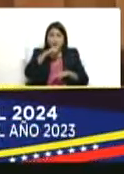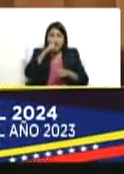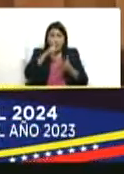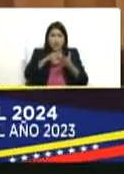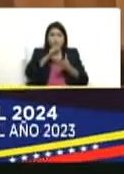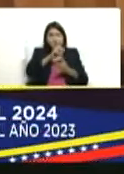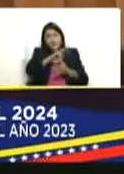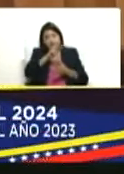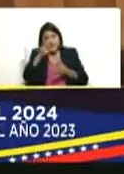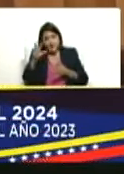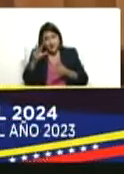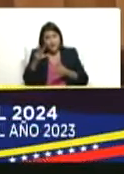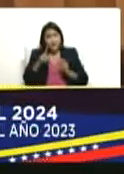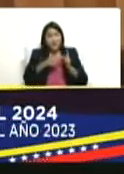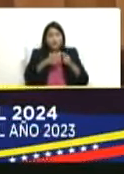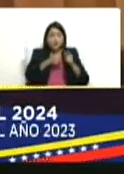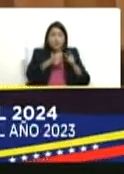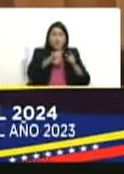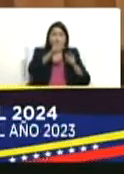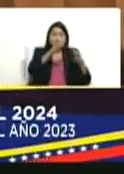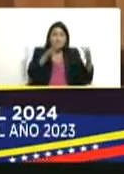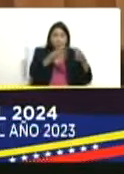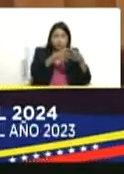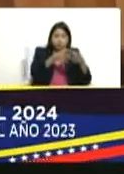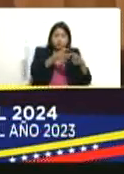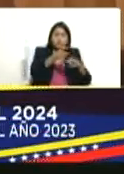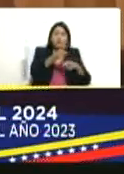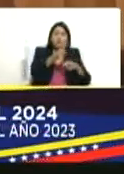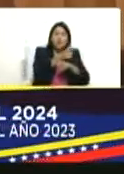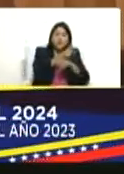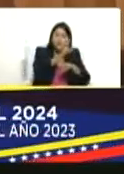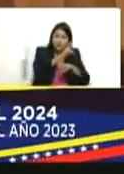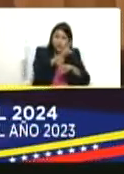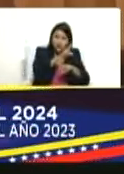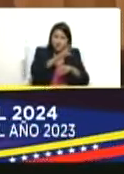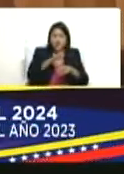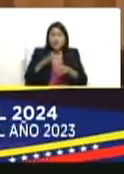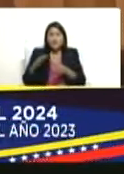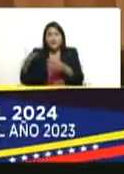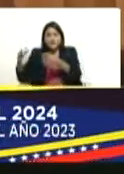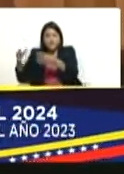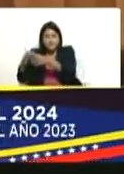del 2023, las partes designadas como el gobierno de la República Bolivariana de Venezuela,